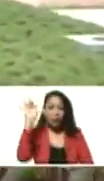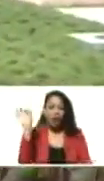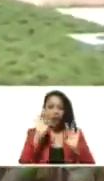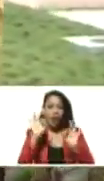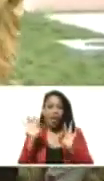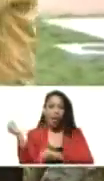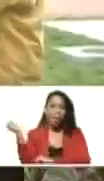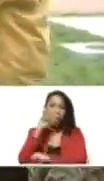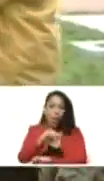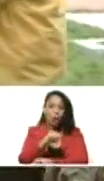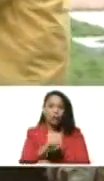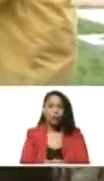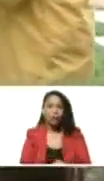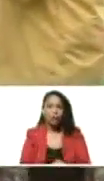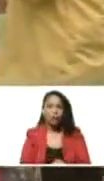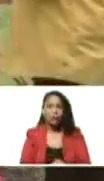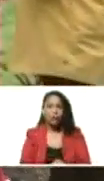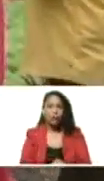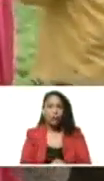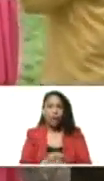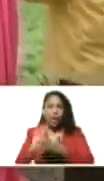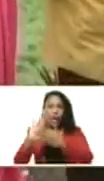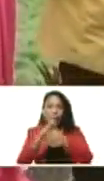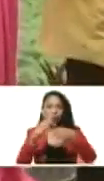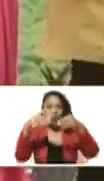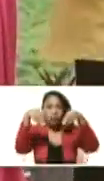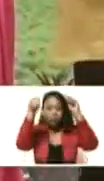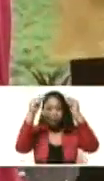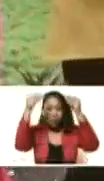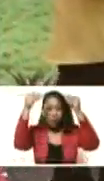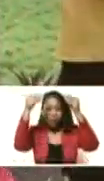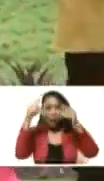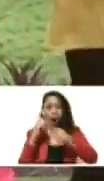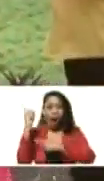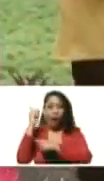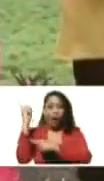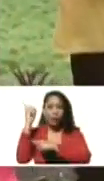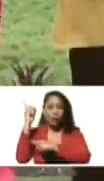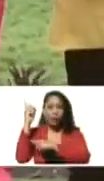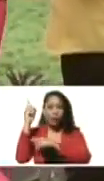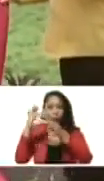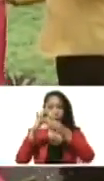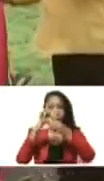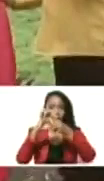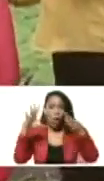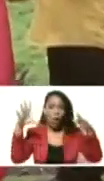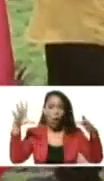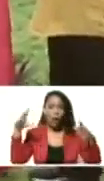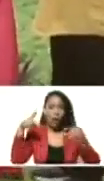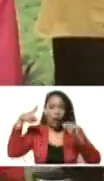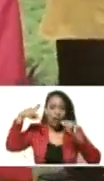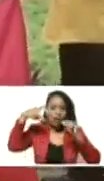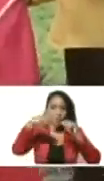vencido. Vamos a develar esto que va a quedar aquí, ¿verdad? El hito